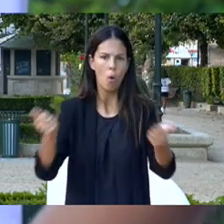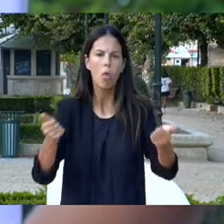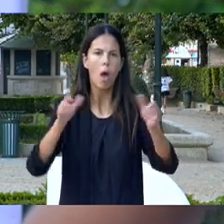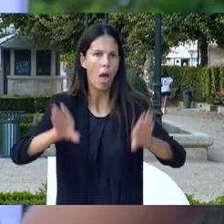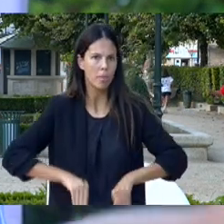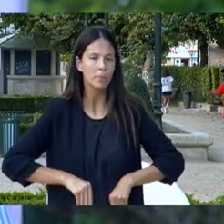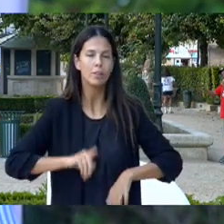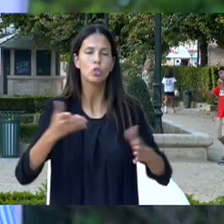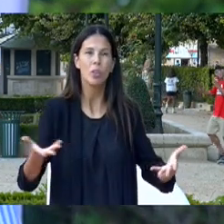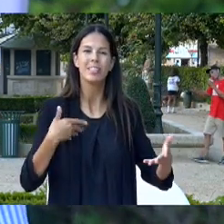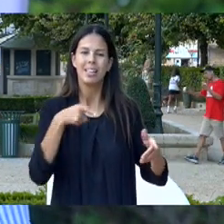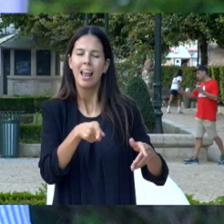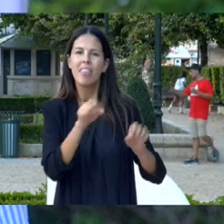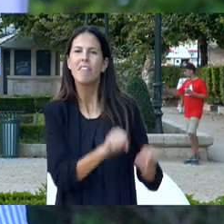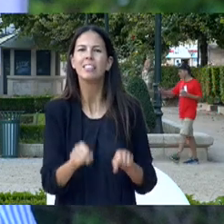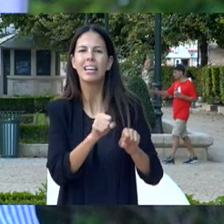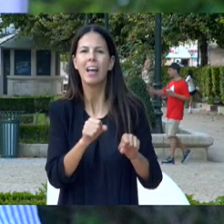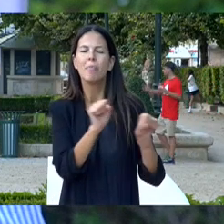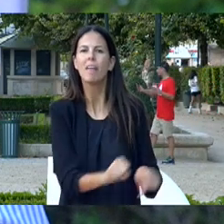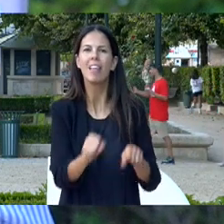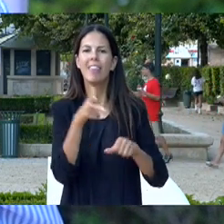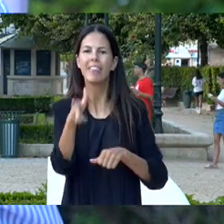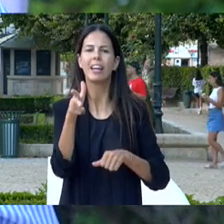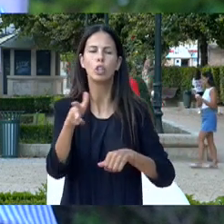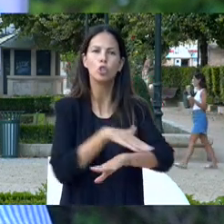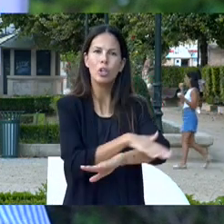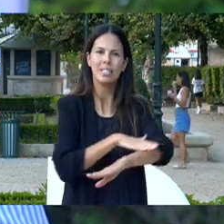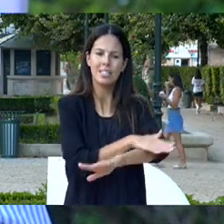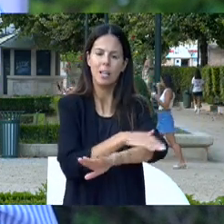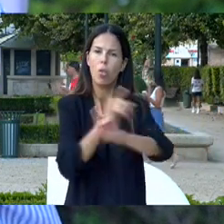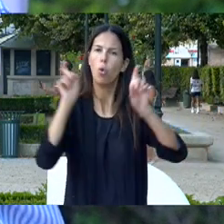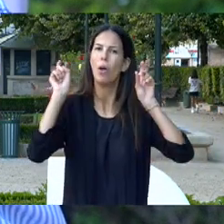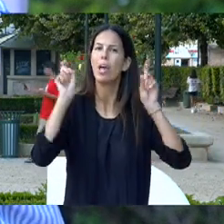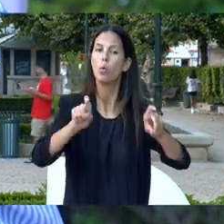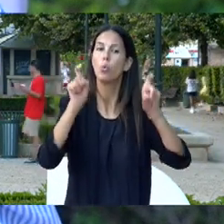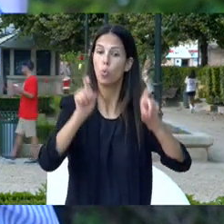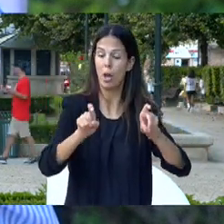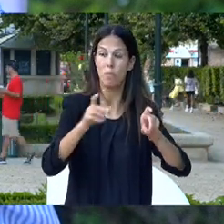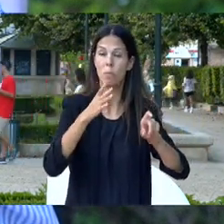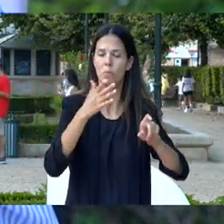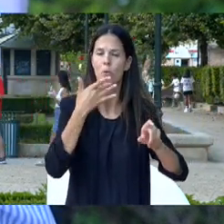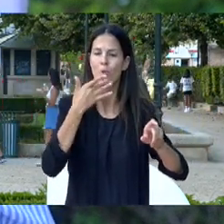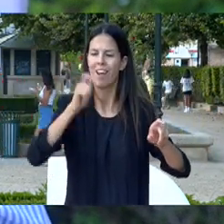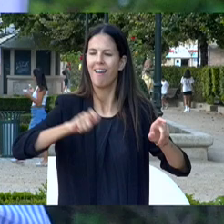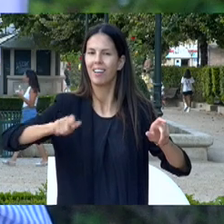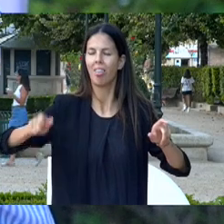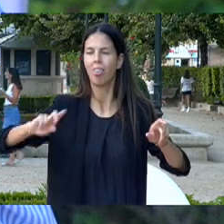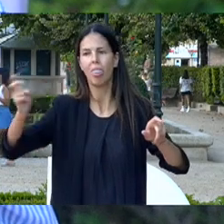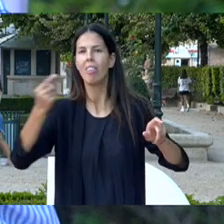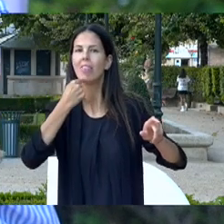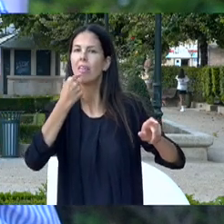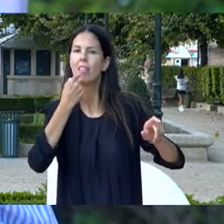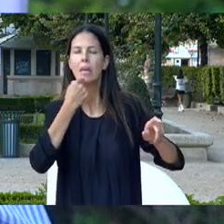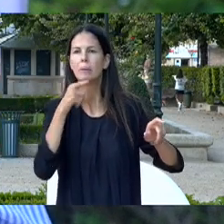defende o dereito do Estado a educar cando había voces que decían